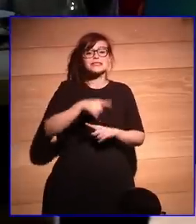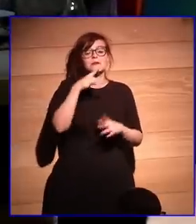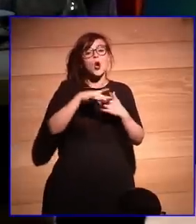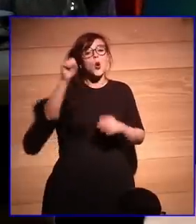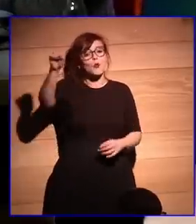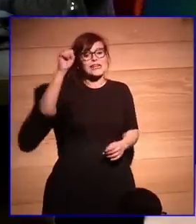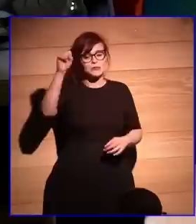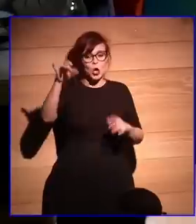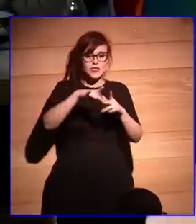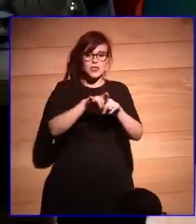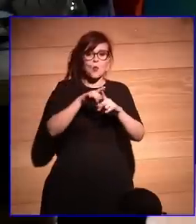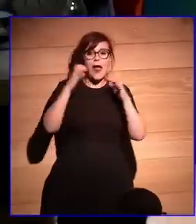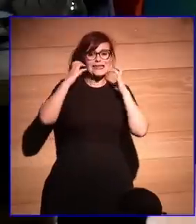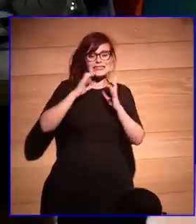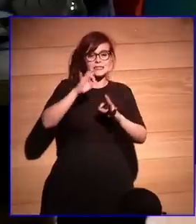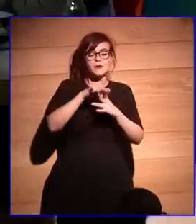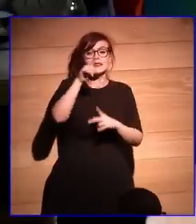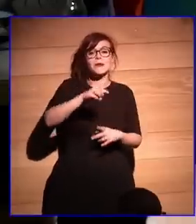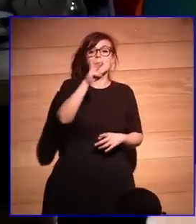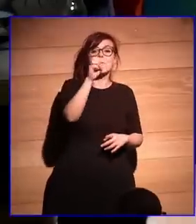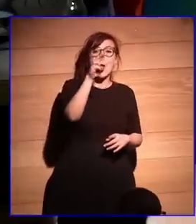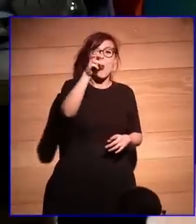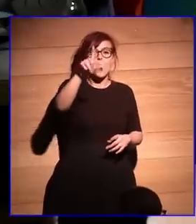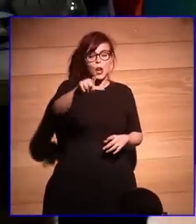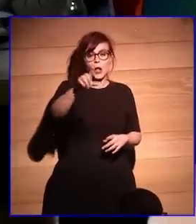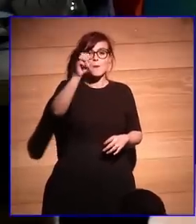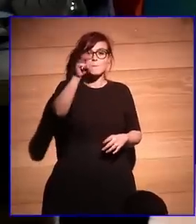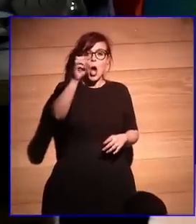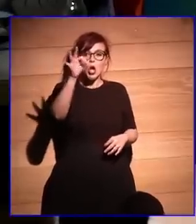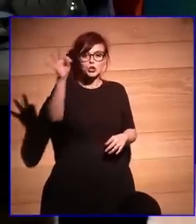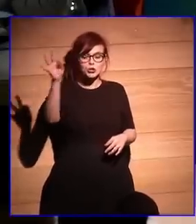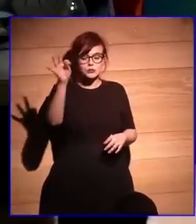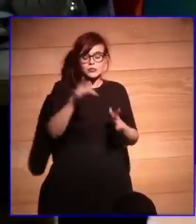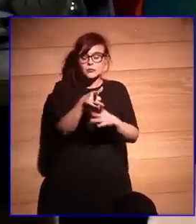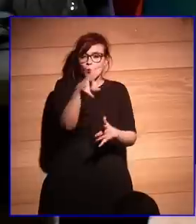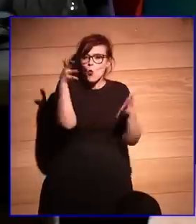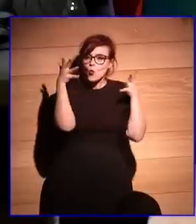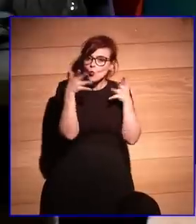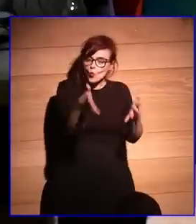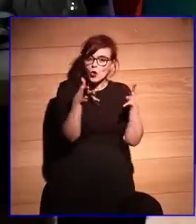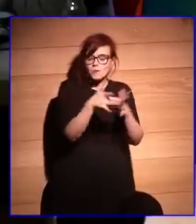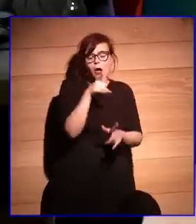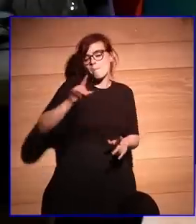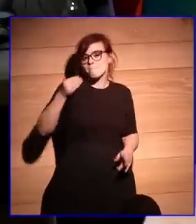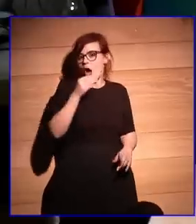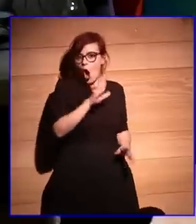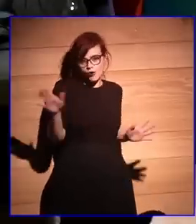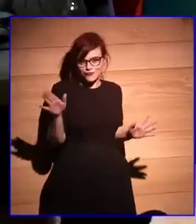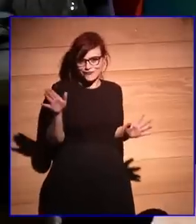comunismo y tal, también de mi favorito, que es Pol Pot, que es mi favorito. Pol Pot es uno de los... Pol Pot de es para mí es mi estrella.